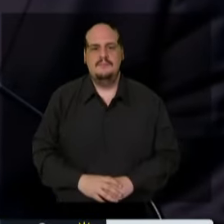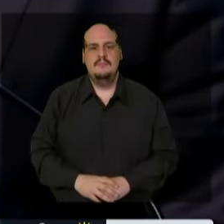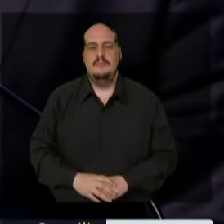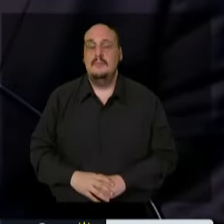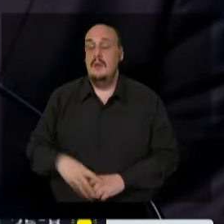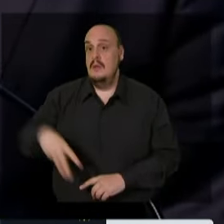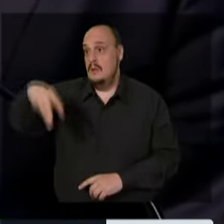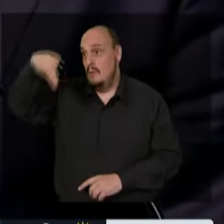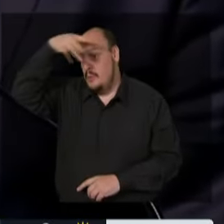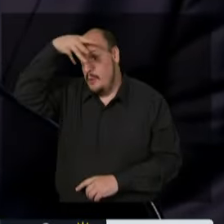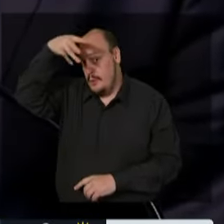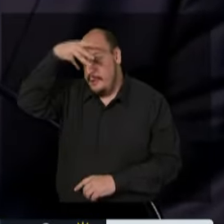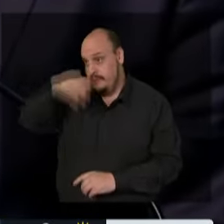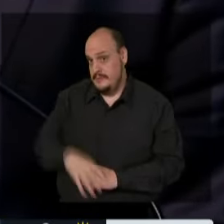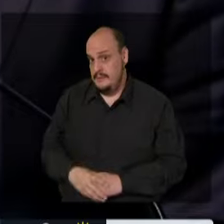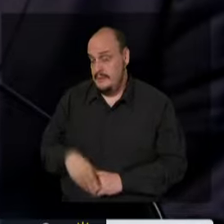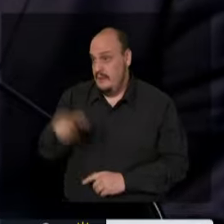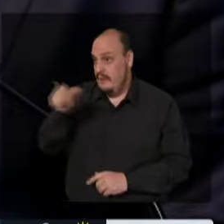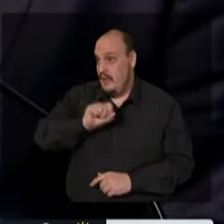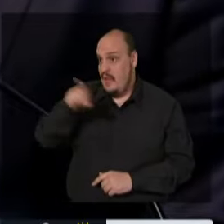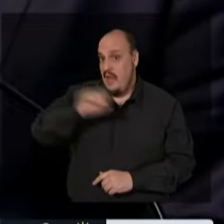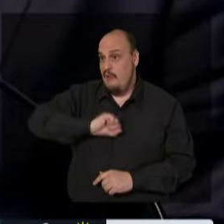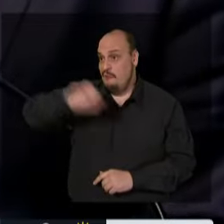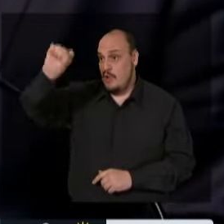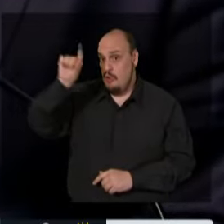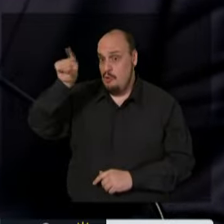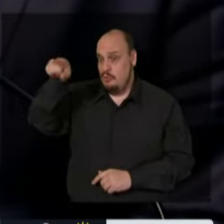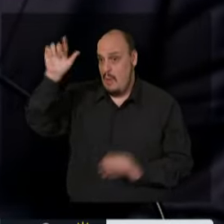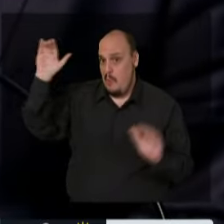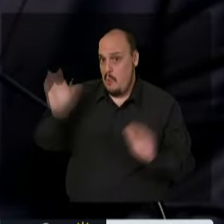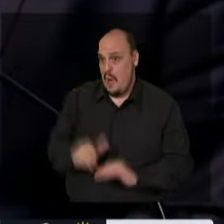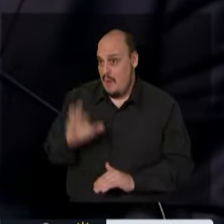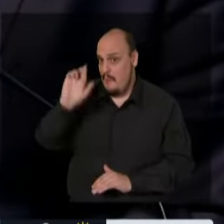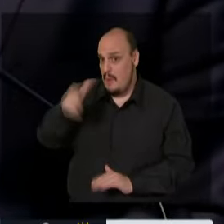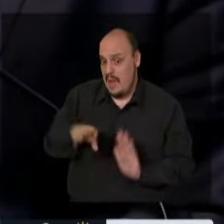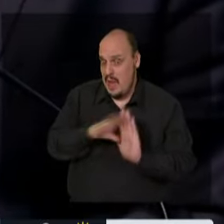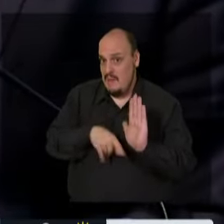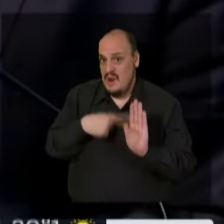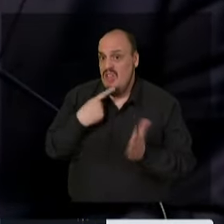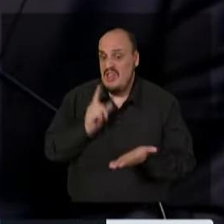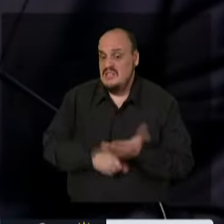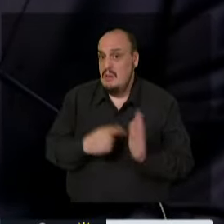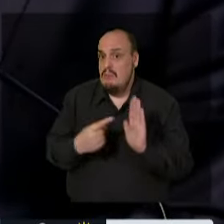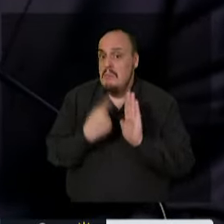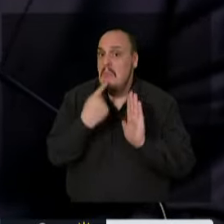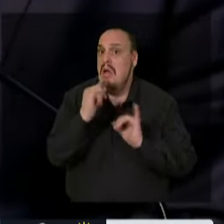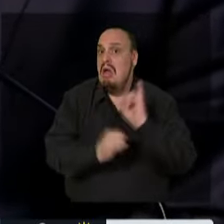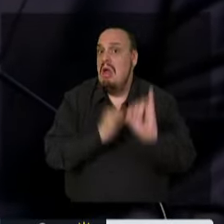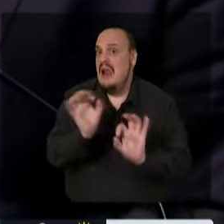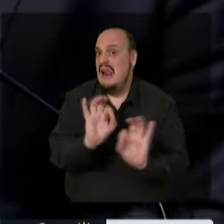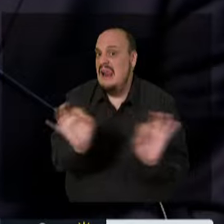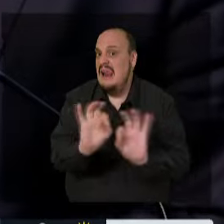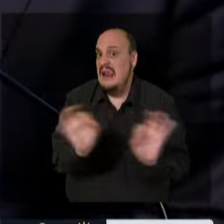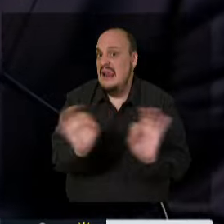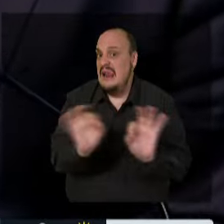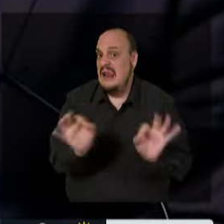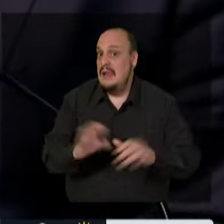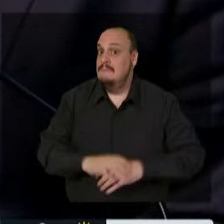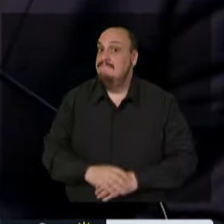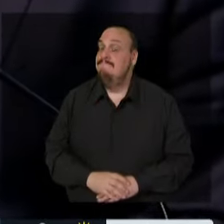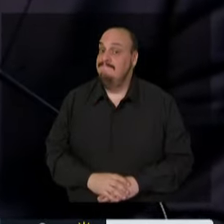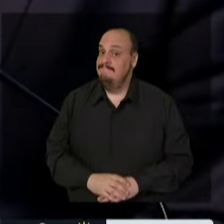Bullrich, usted dice de que va a bajar la inflación, que tiene plan, pero no esbozó ninguna medida para bajar la inflación. Le